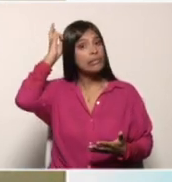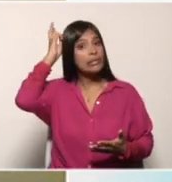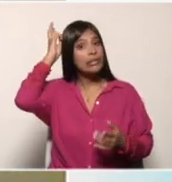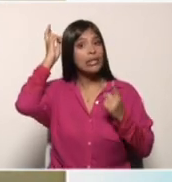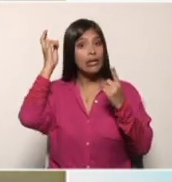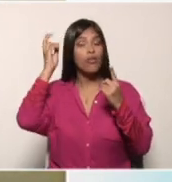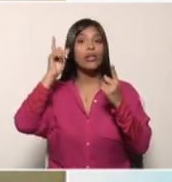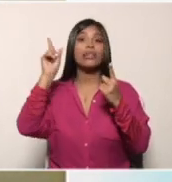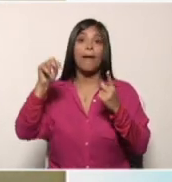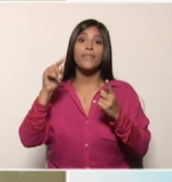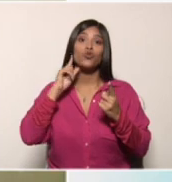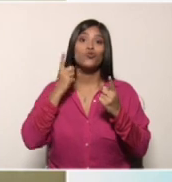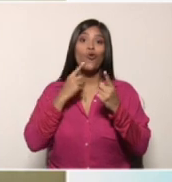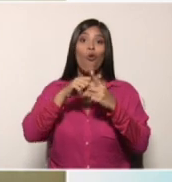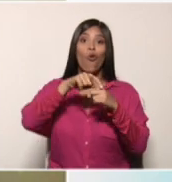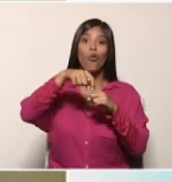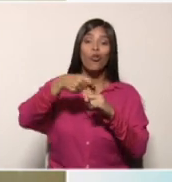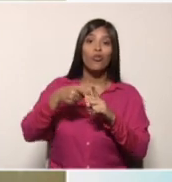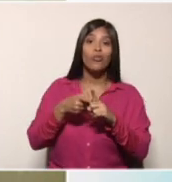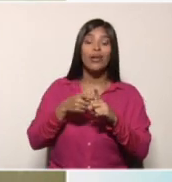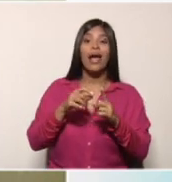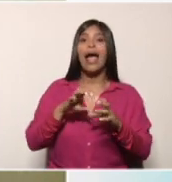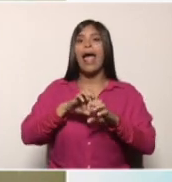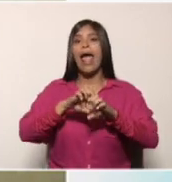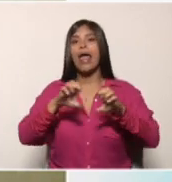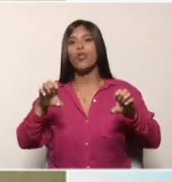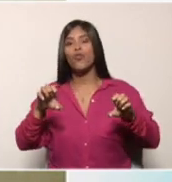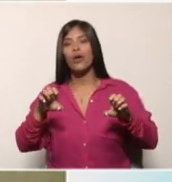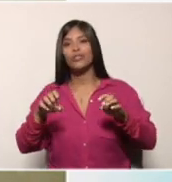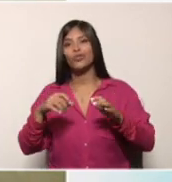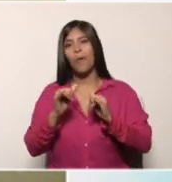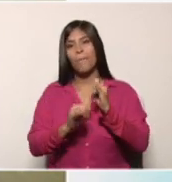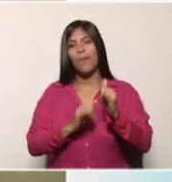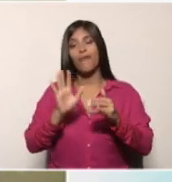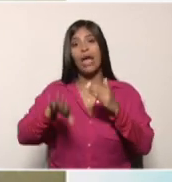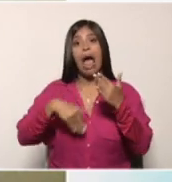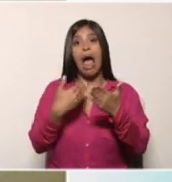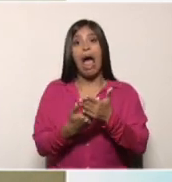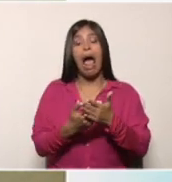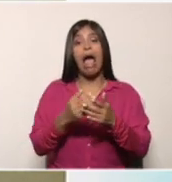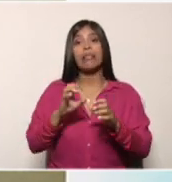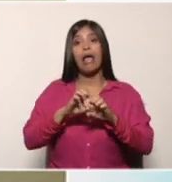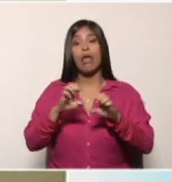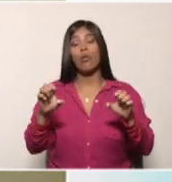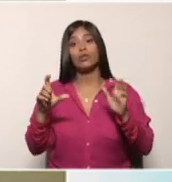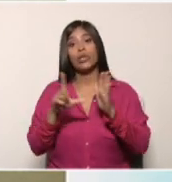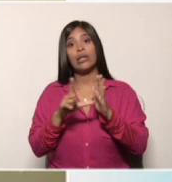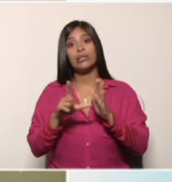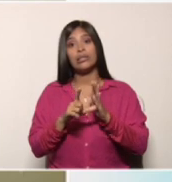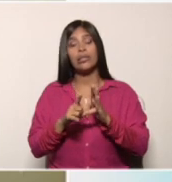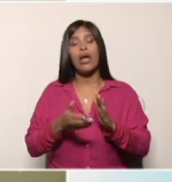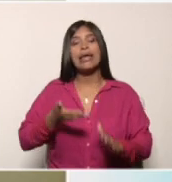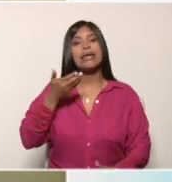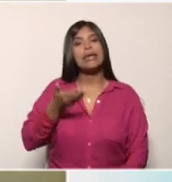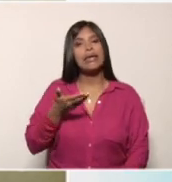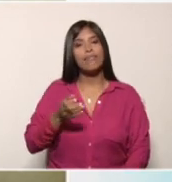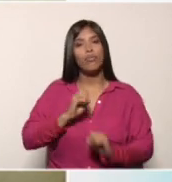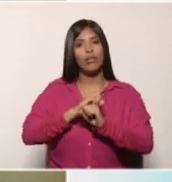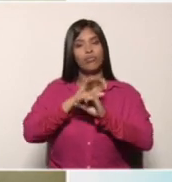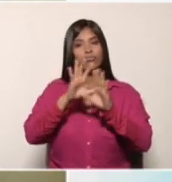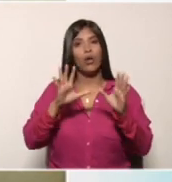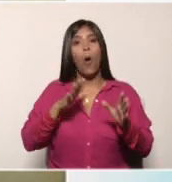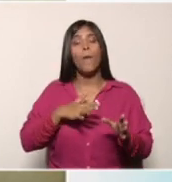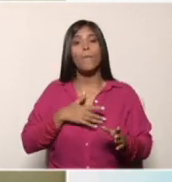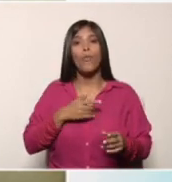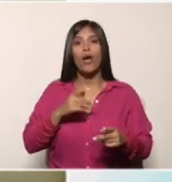indígenas, desde educación inicial hasta educación media, es importante tomar en consideración ciertos aspectos para